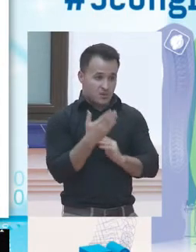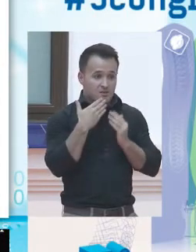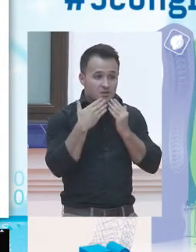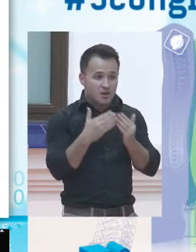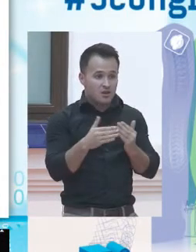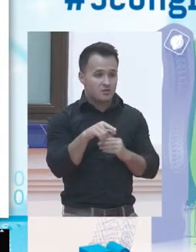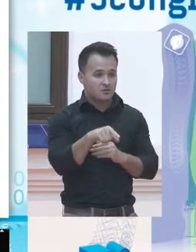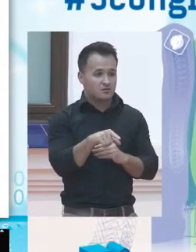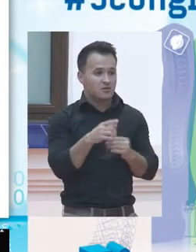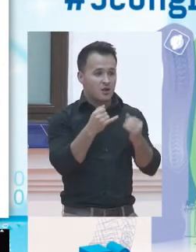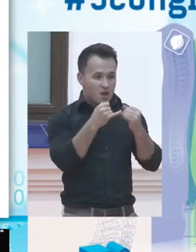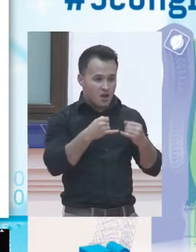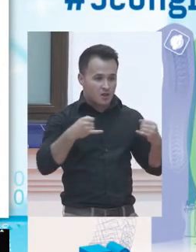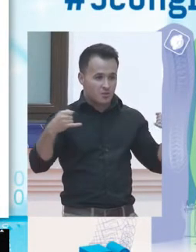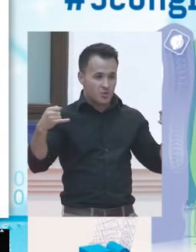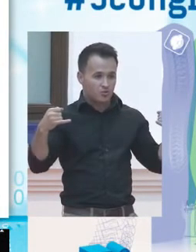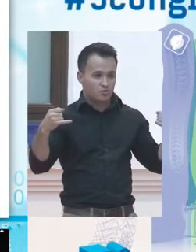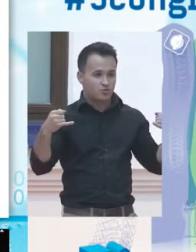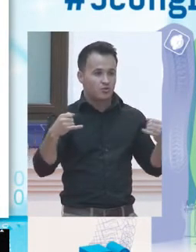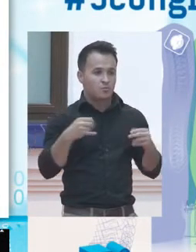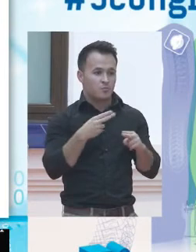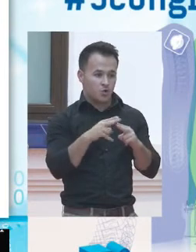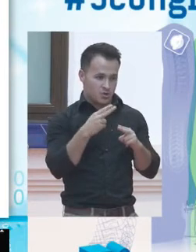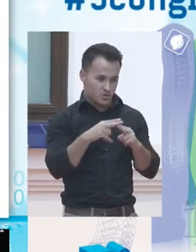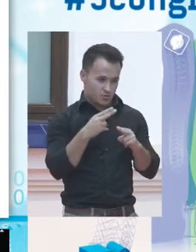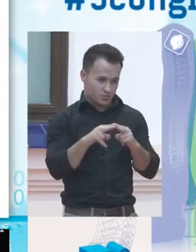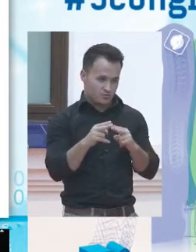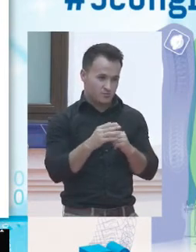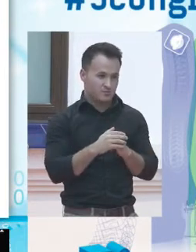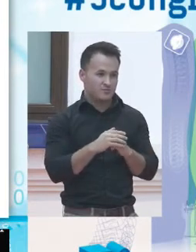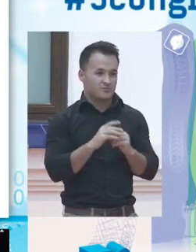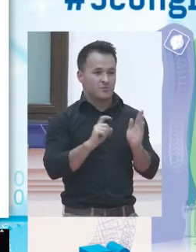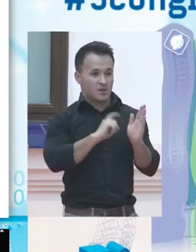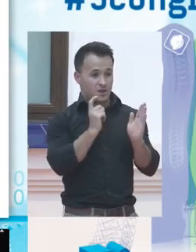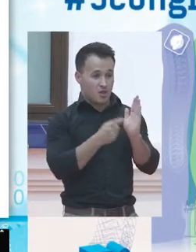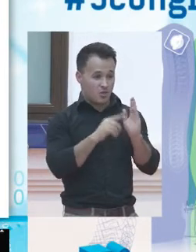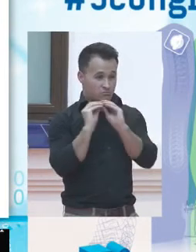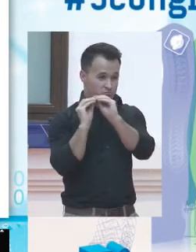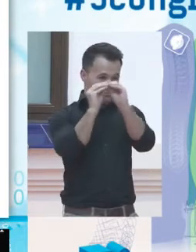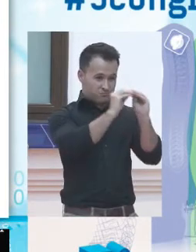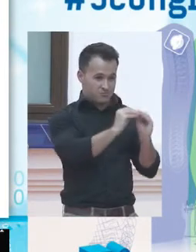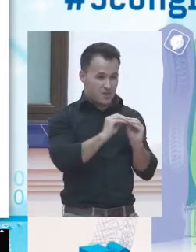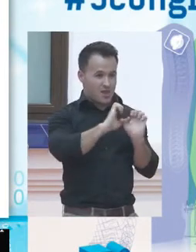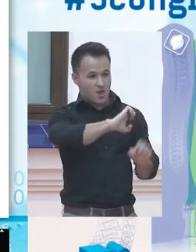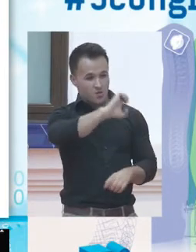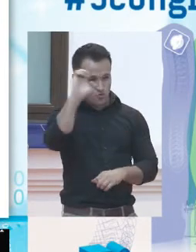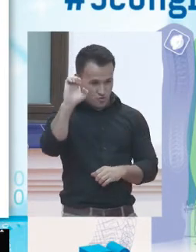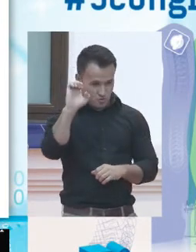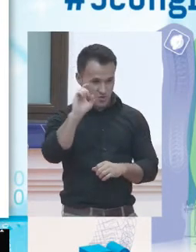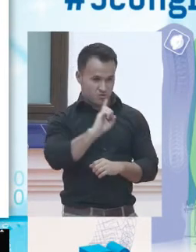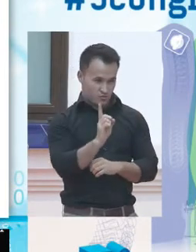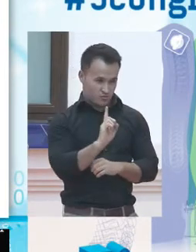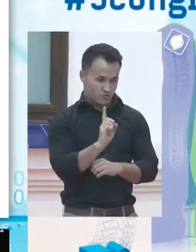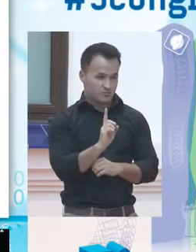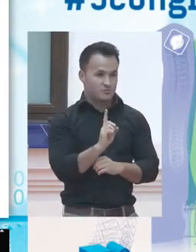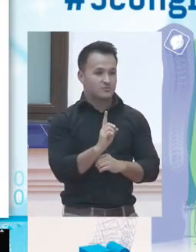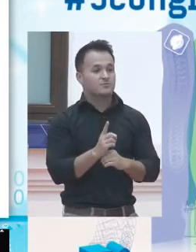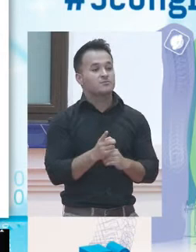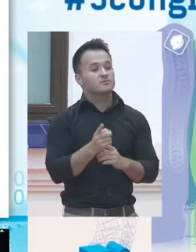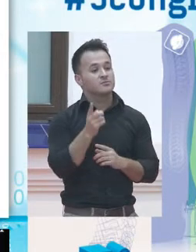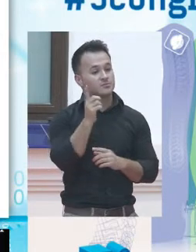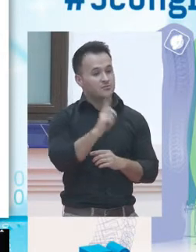alineamiento de políticas, no hacer una sola ley para Europa, sino coordinar las distintas leyes y reglamentos de la Unión Europea, tanto de